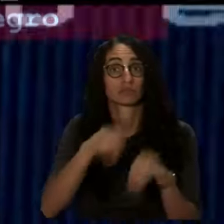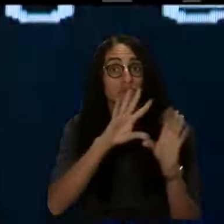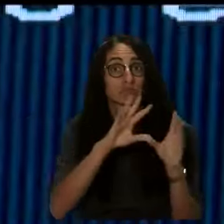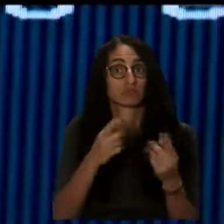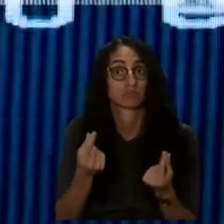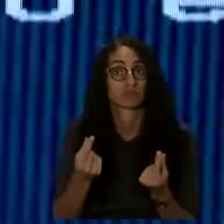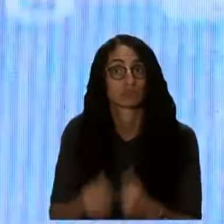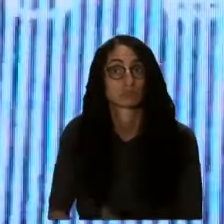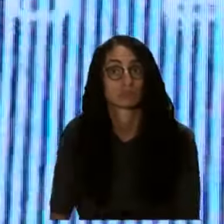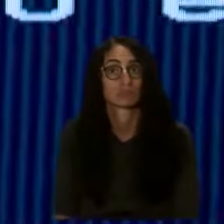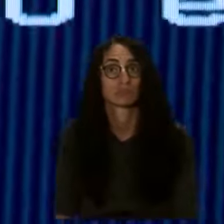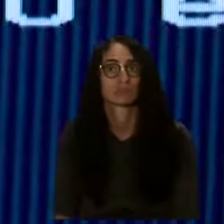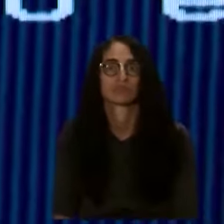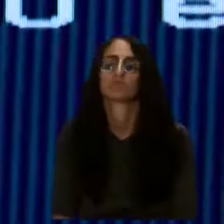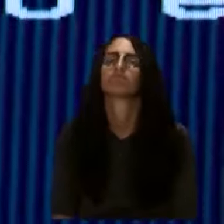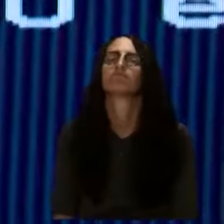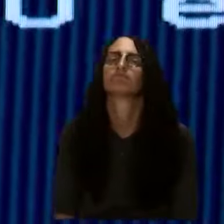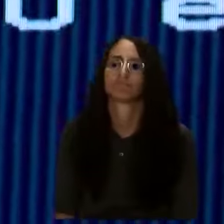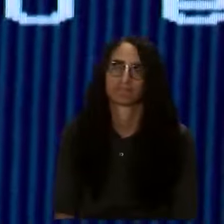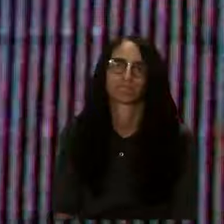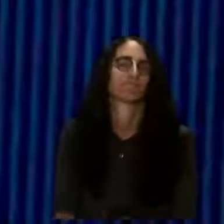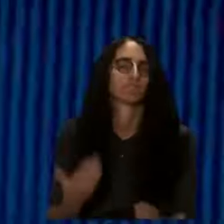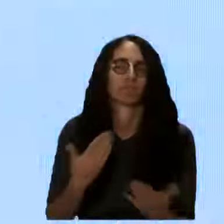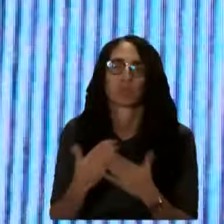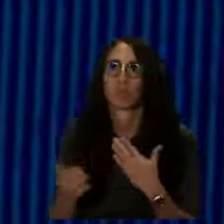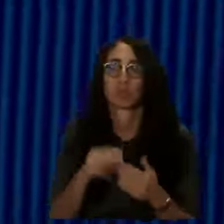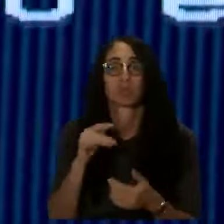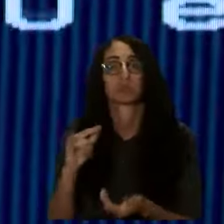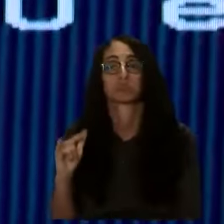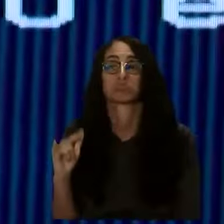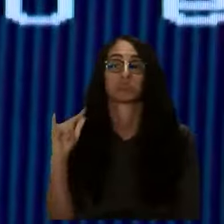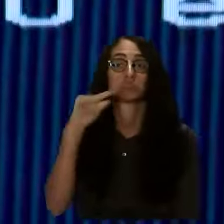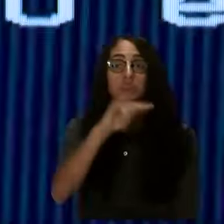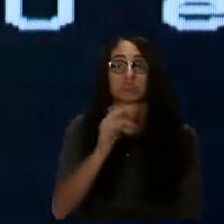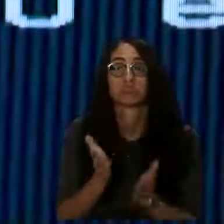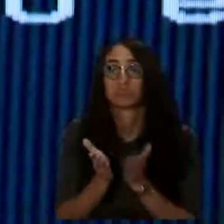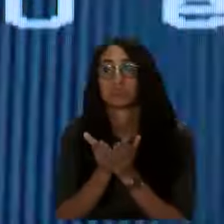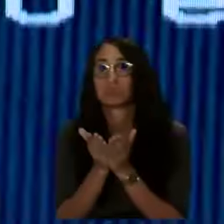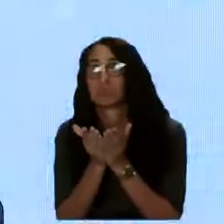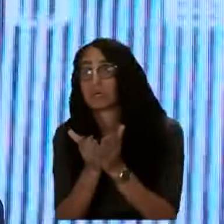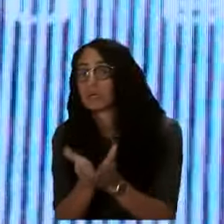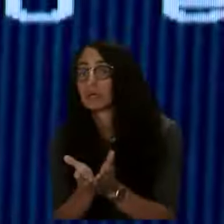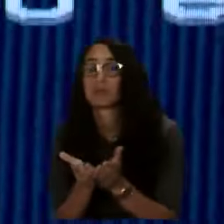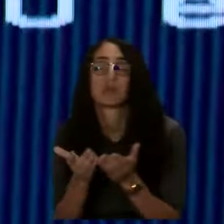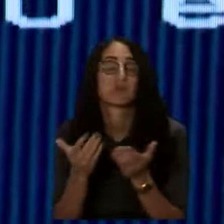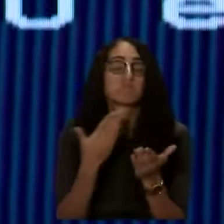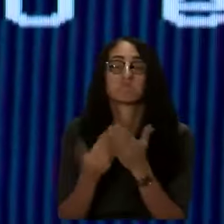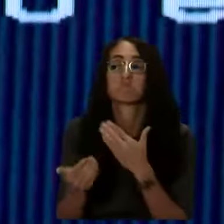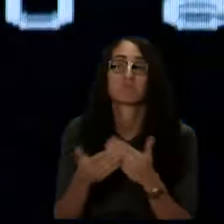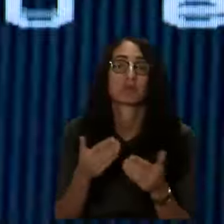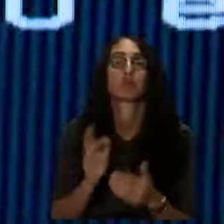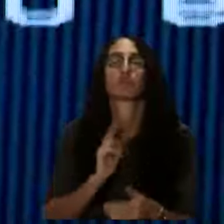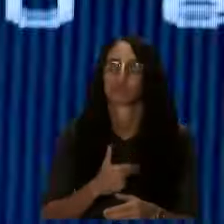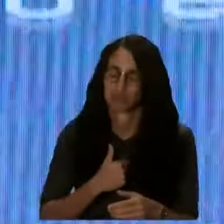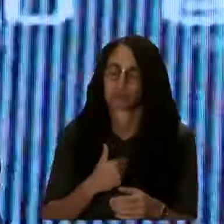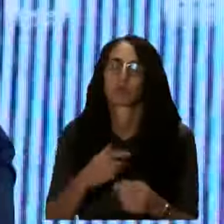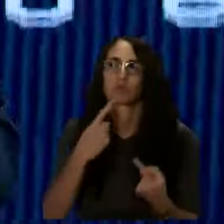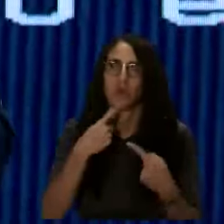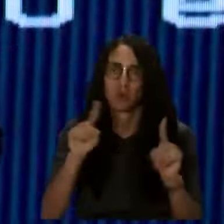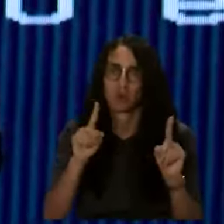Puerto Rico que tenga la mayor de las garantías que lo vamos a arrestar se puede ir por aire mar tierra pero te vamos a